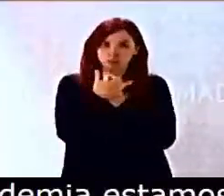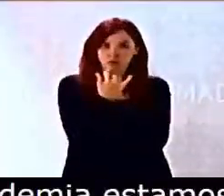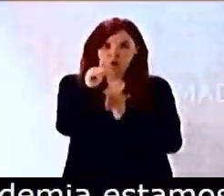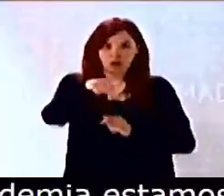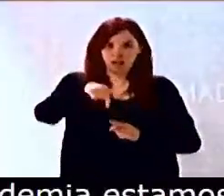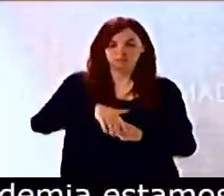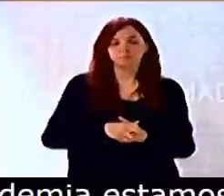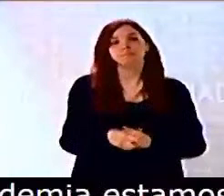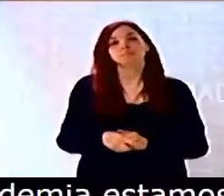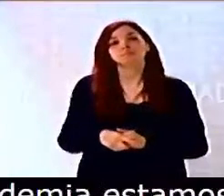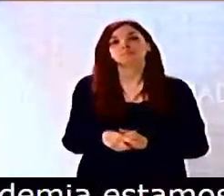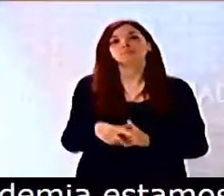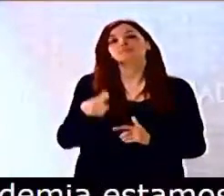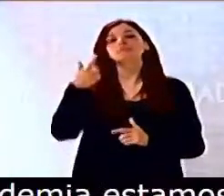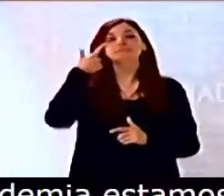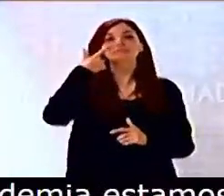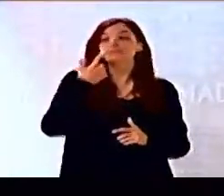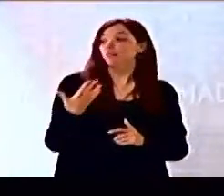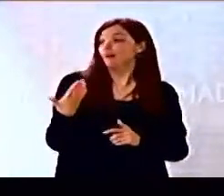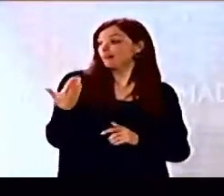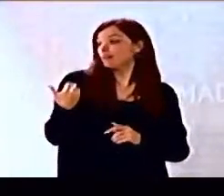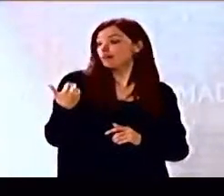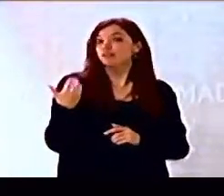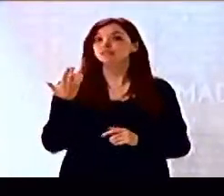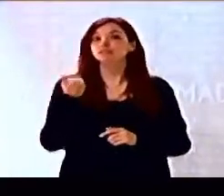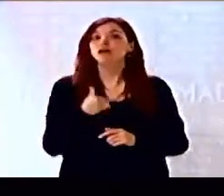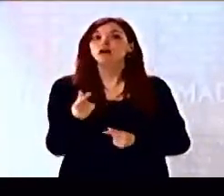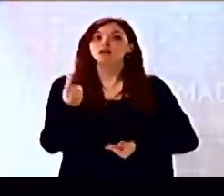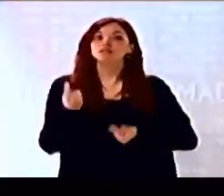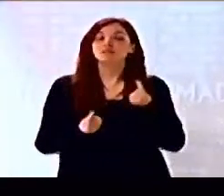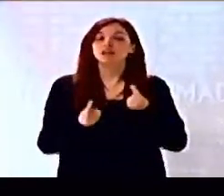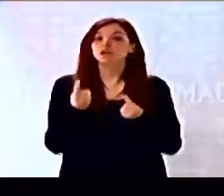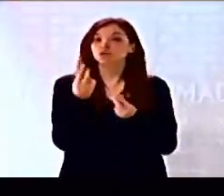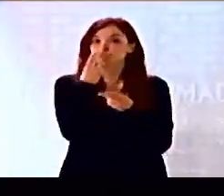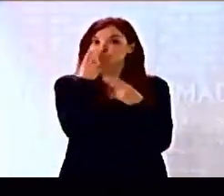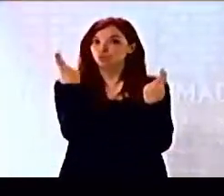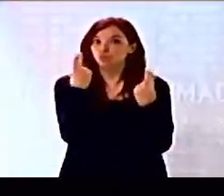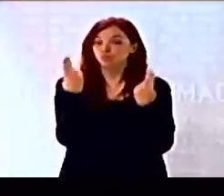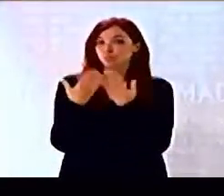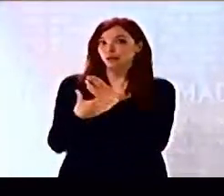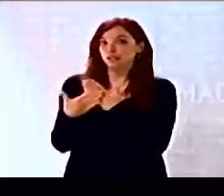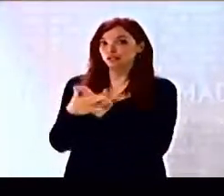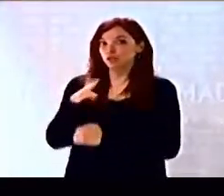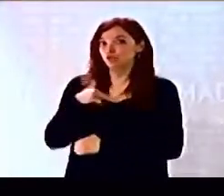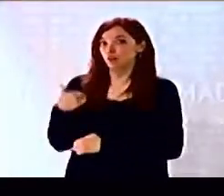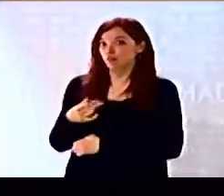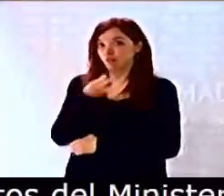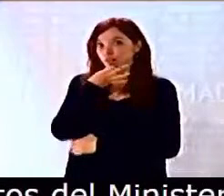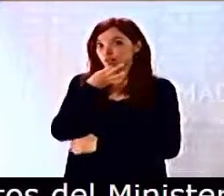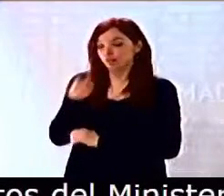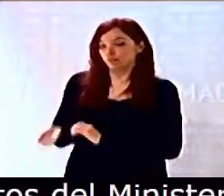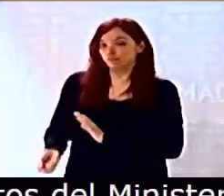Miren ustedes, ayer cuando se hicieron públicos los datos del Ministerio de Sanidad por la tarde,